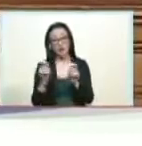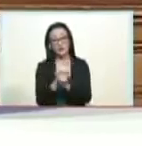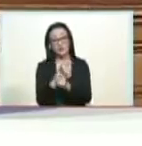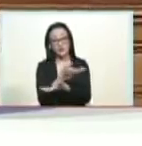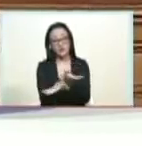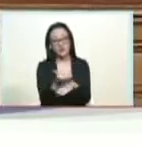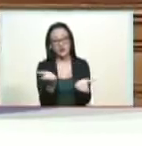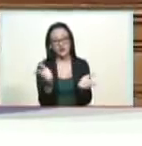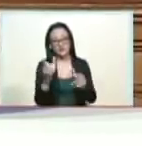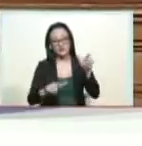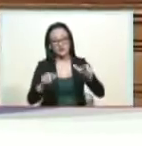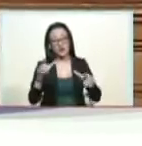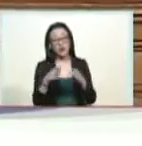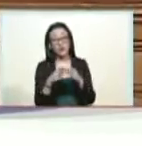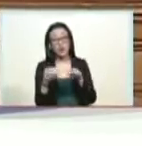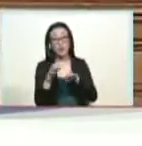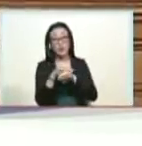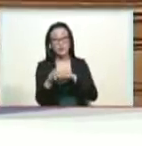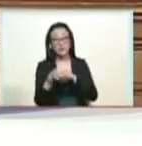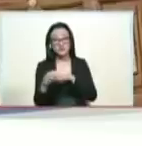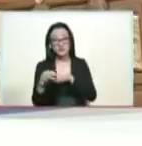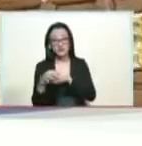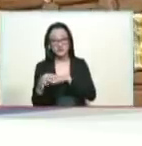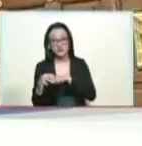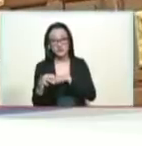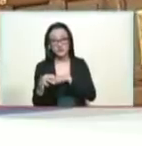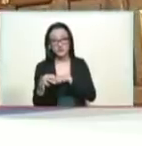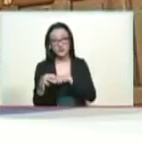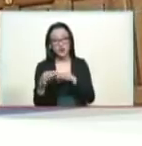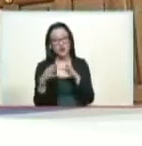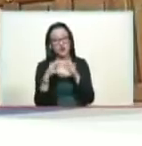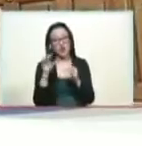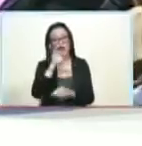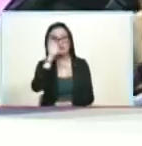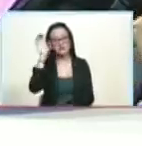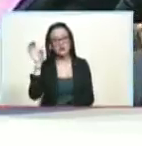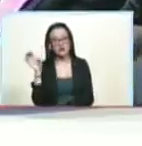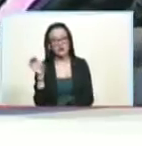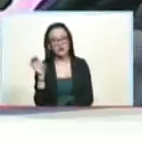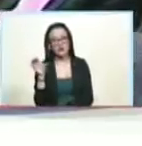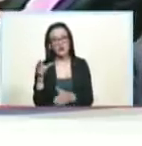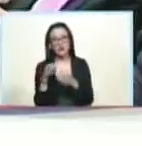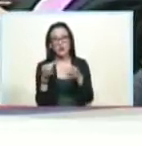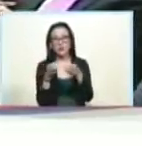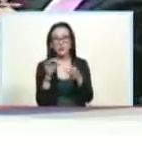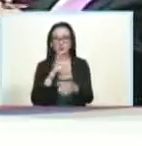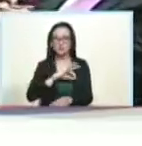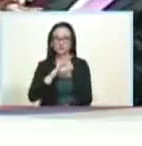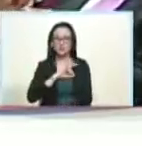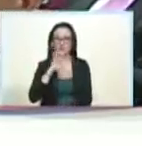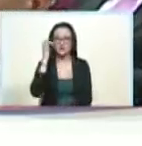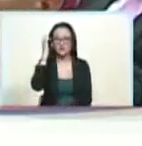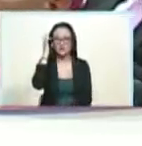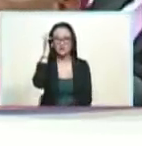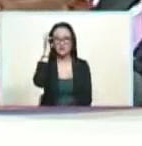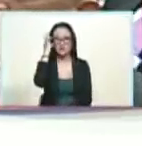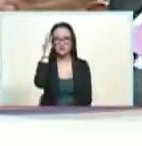constituyentes de todos los municipios y estados del país y de todos los sectores sociales.